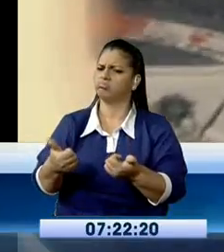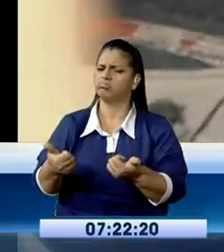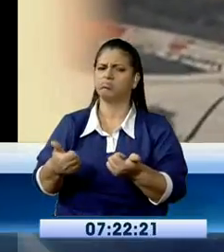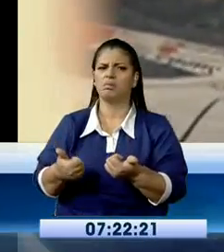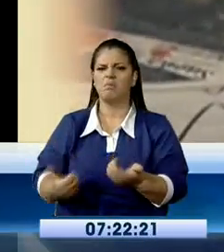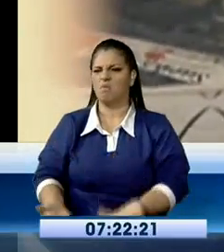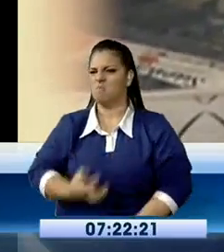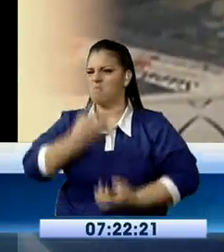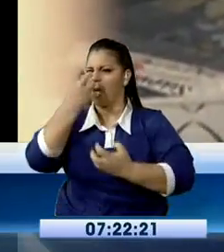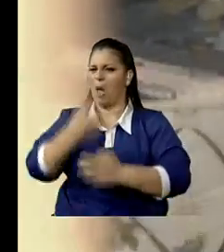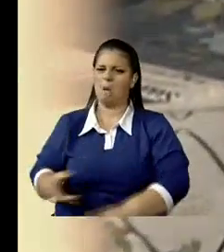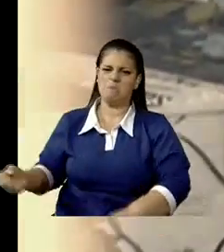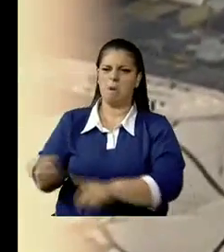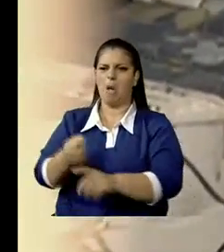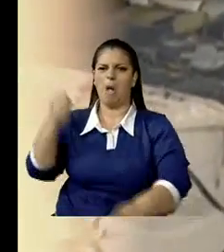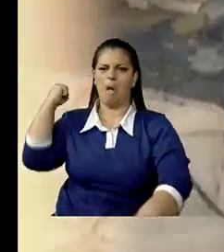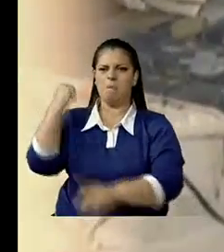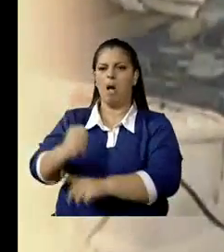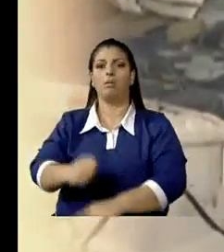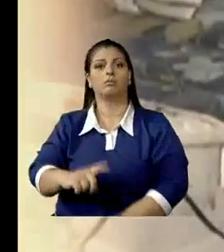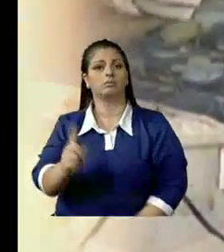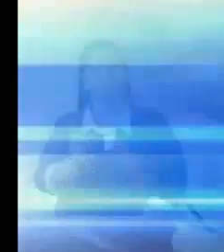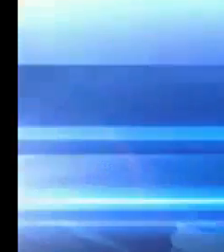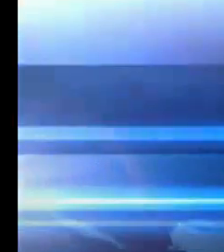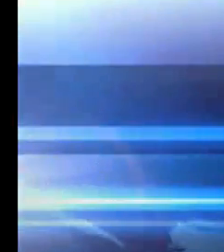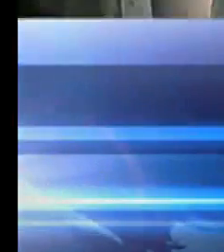José Morales.